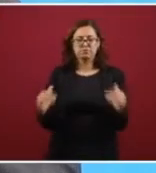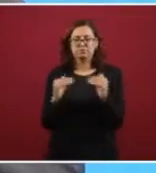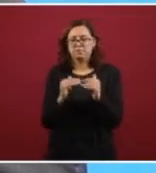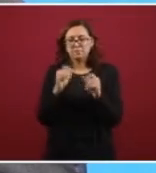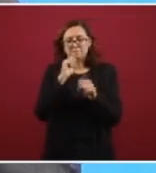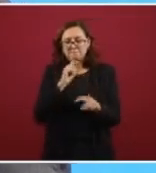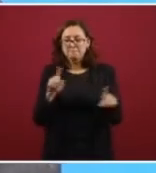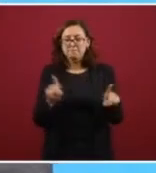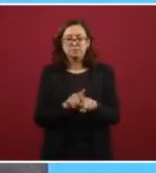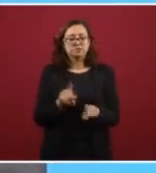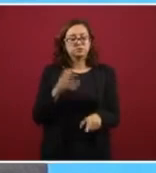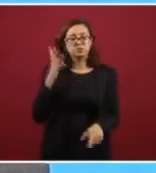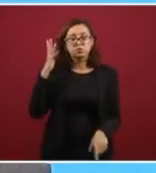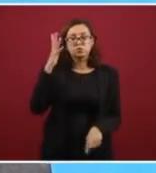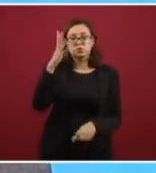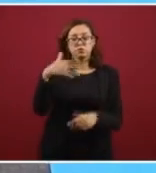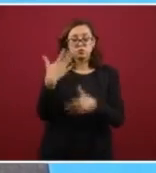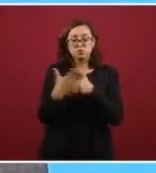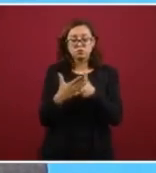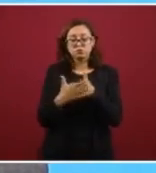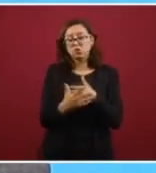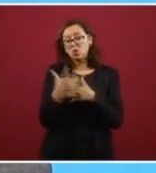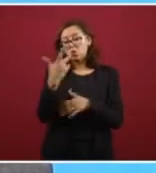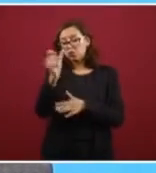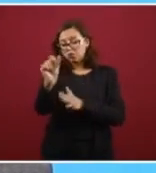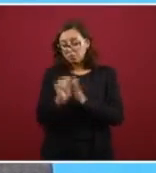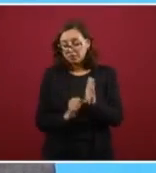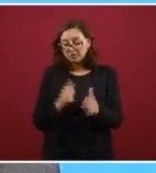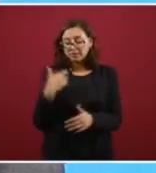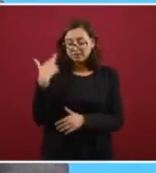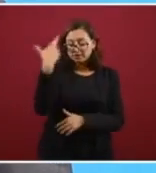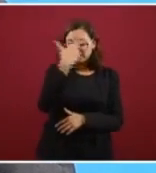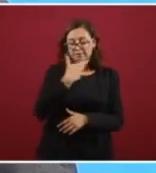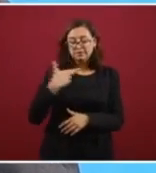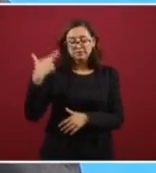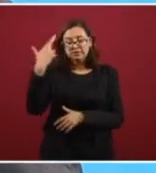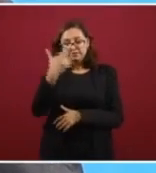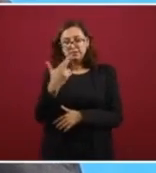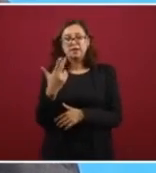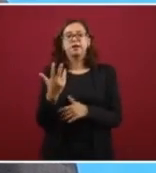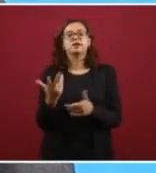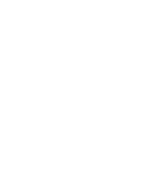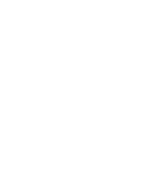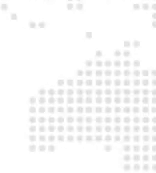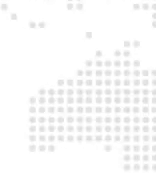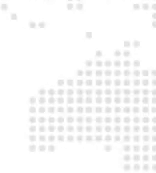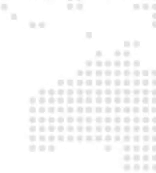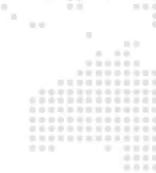investigación, clasificar los delitos y determinar las acciones jurídicas que se tomarán en el caso.